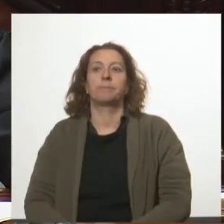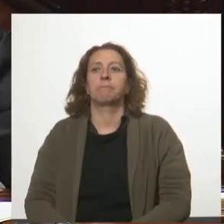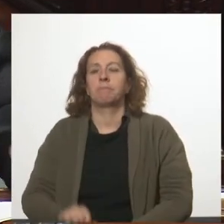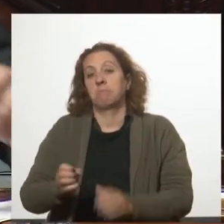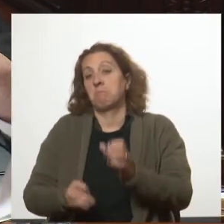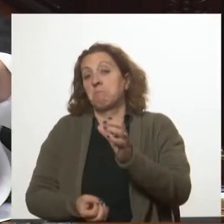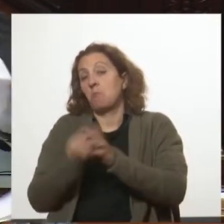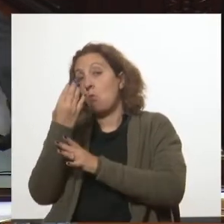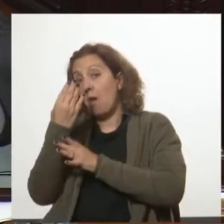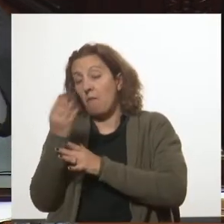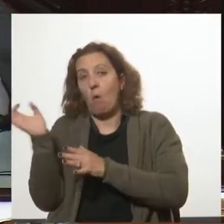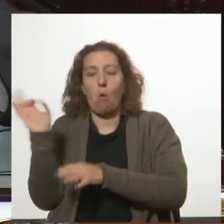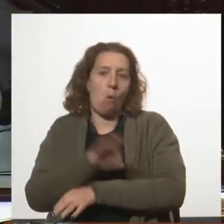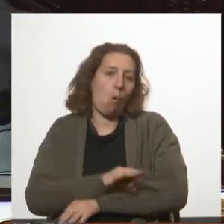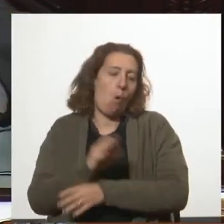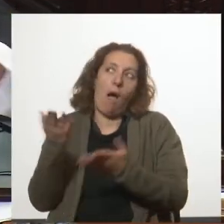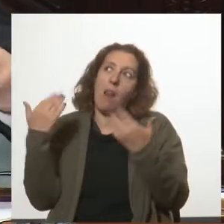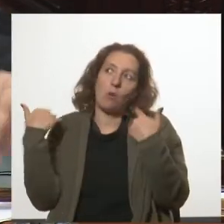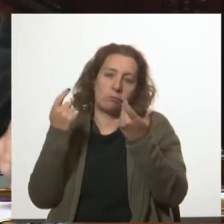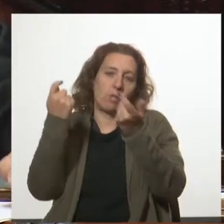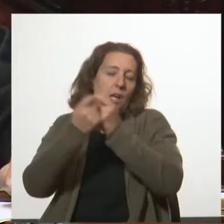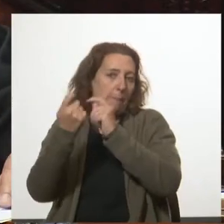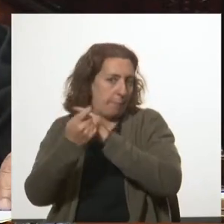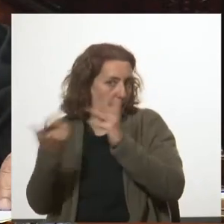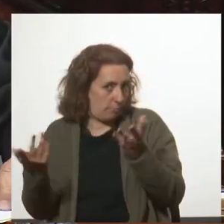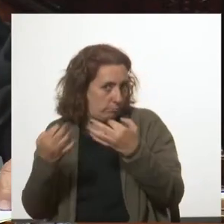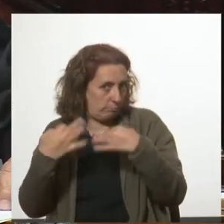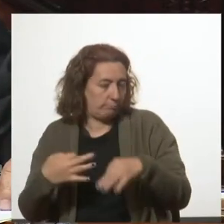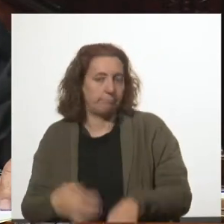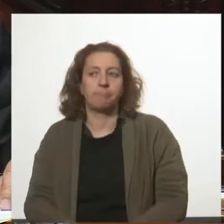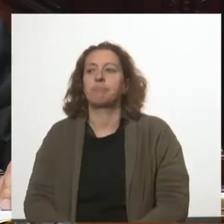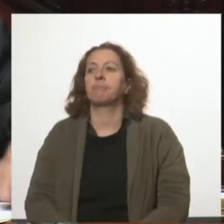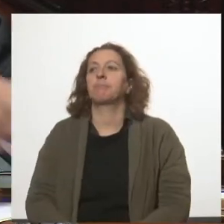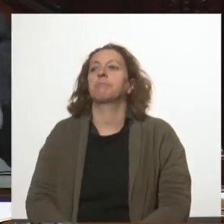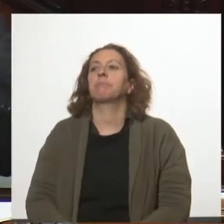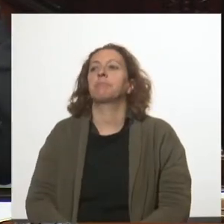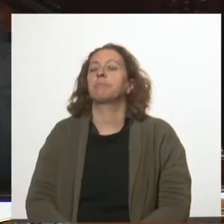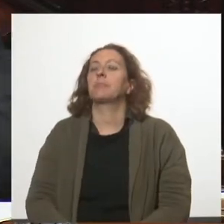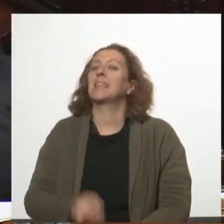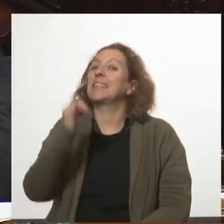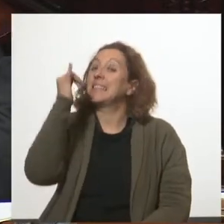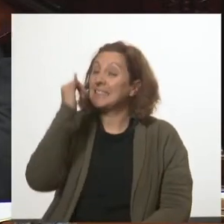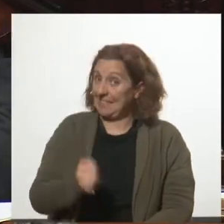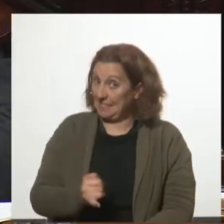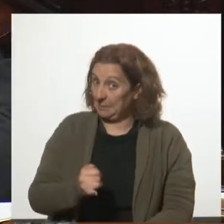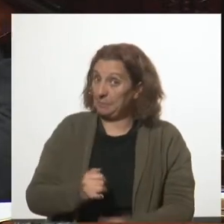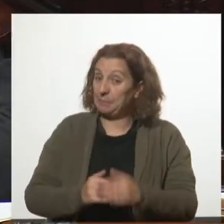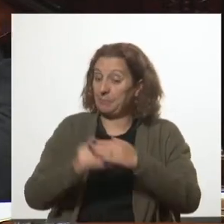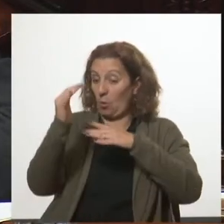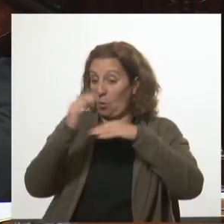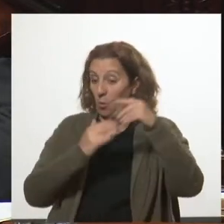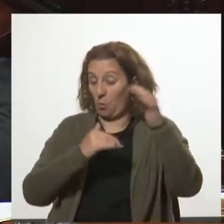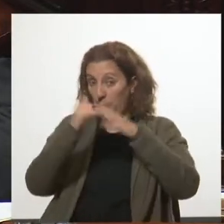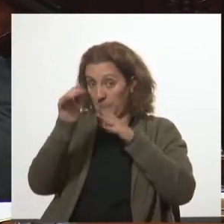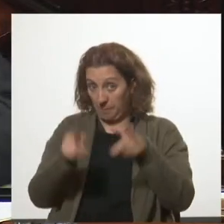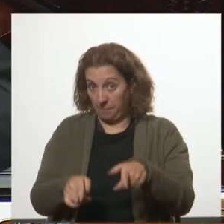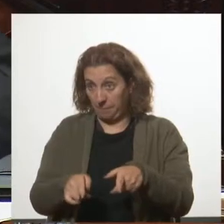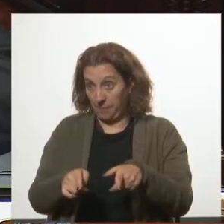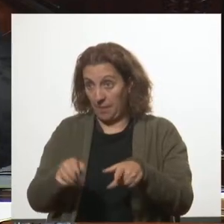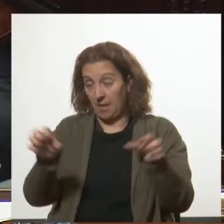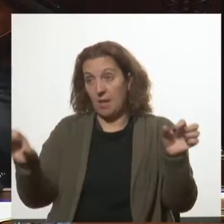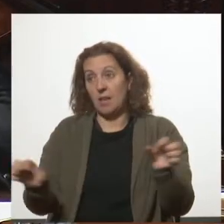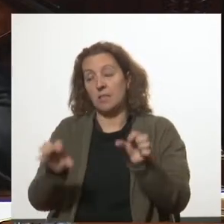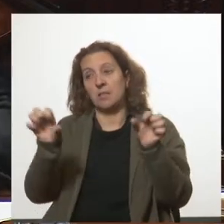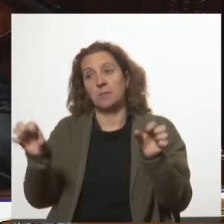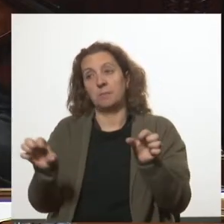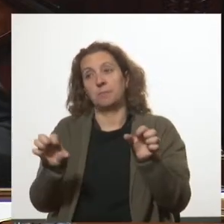dirección nacional de catastro y si la obra se hace